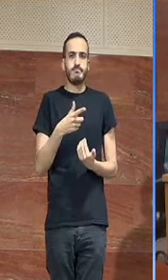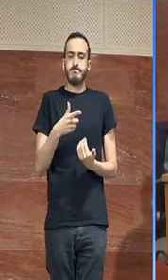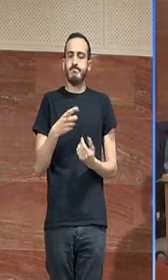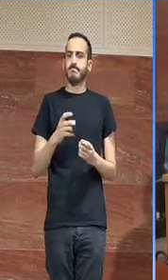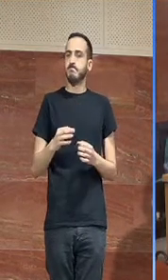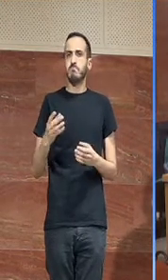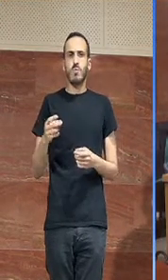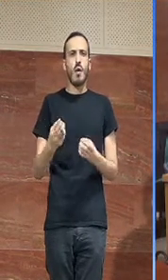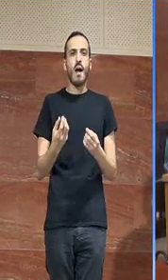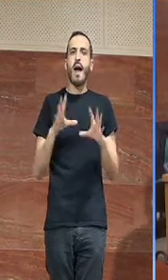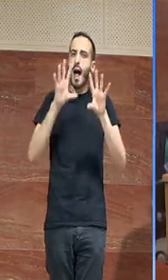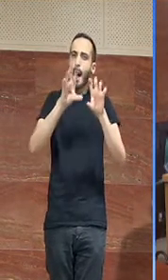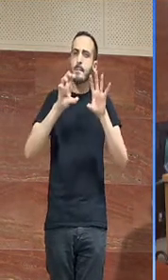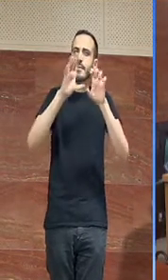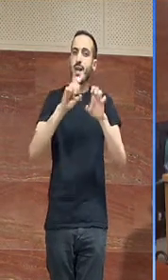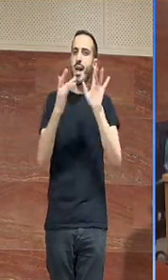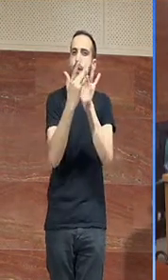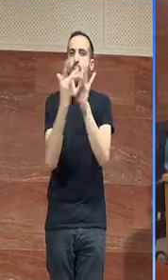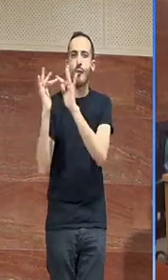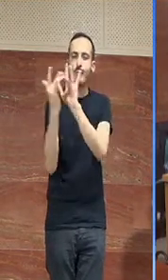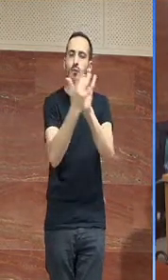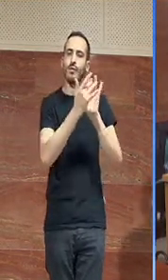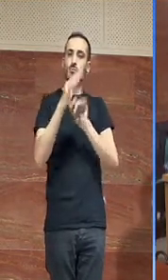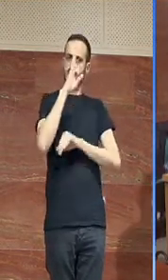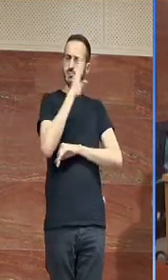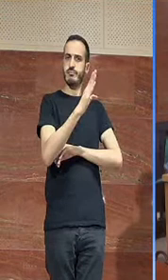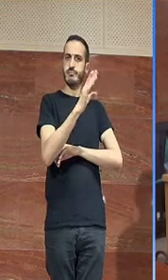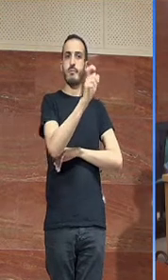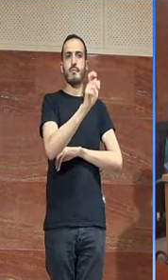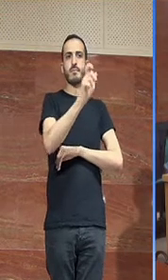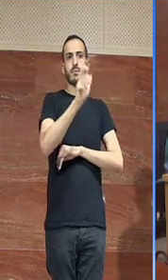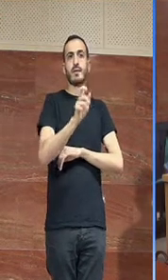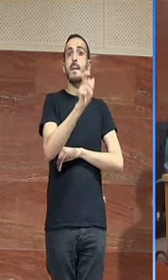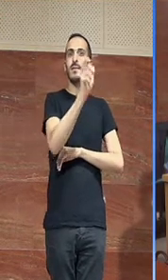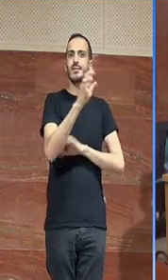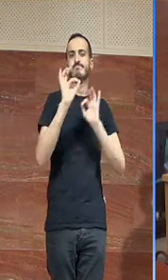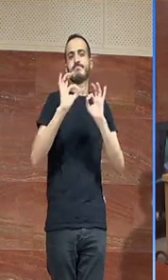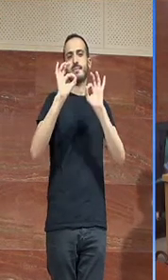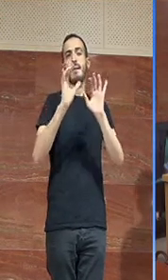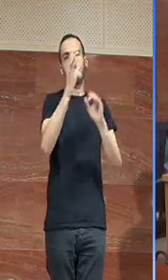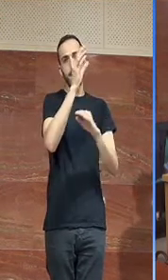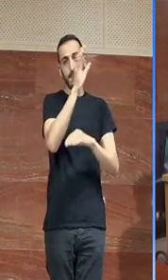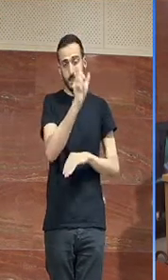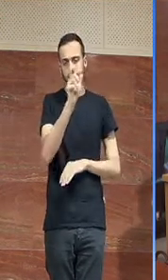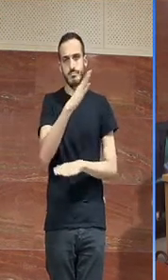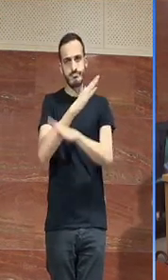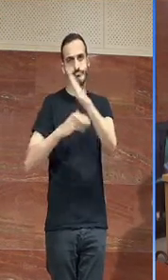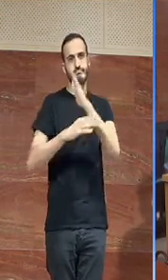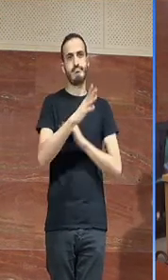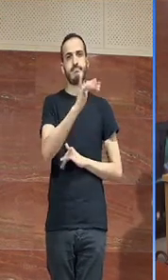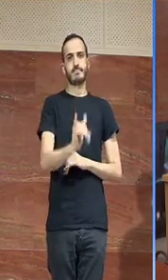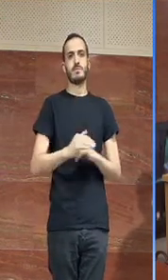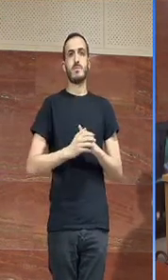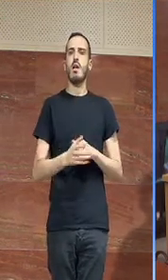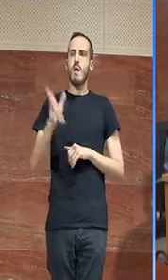formado y ha aprendido en contacto directo con las personas, ¿no? En particular con las personas con discapacidad, escuchando sus